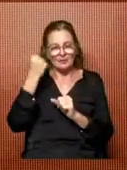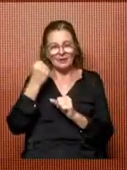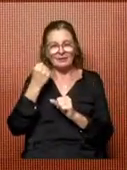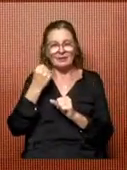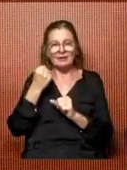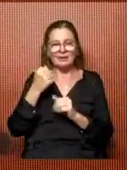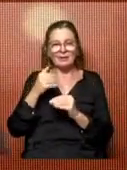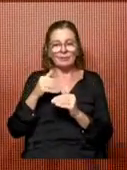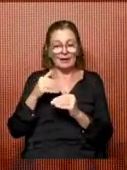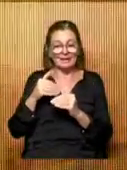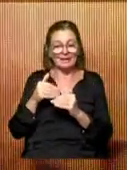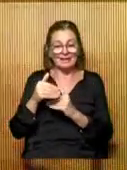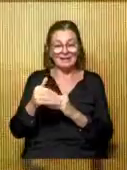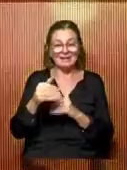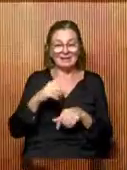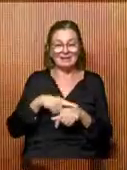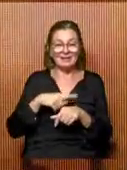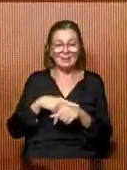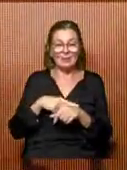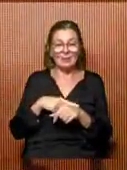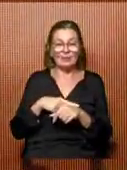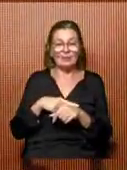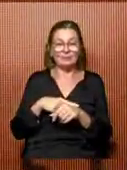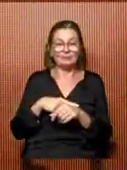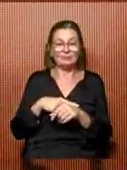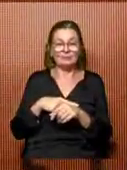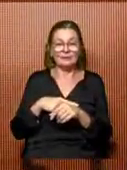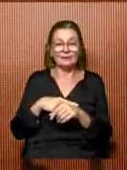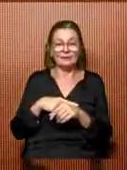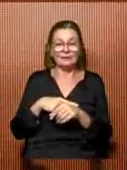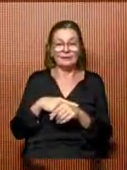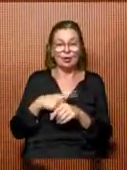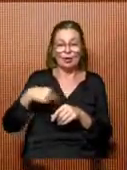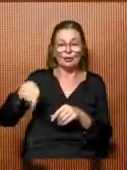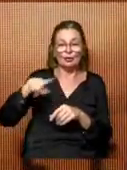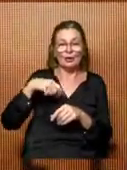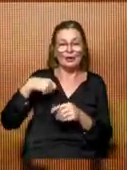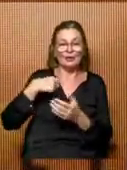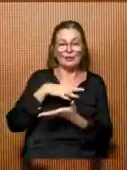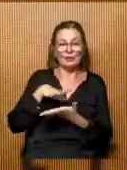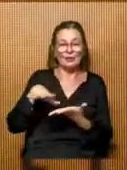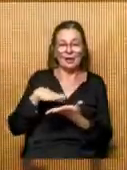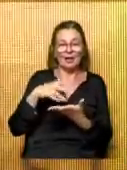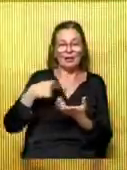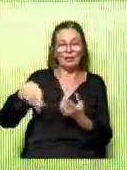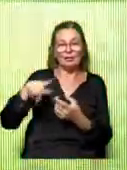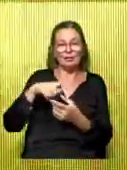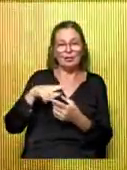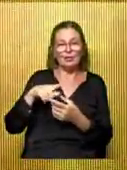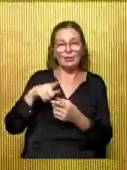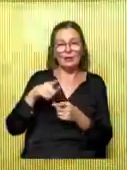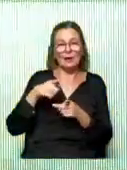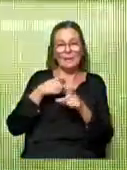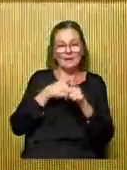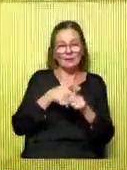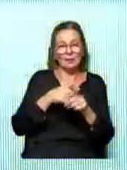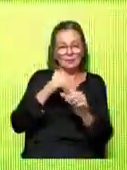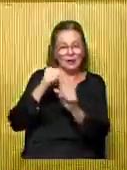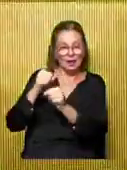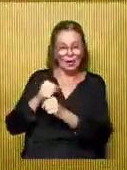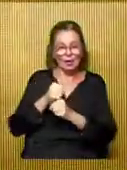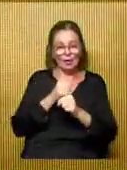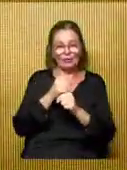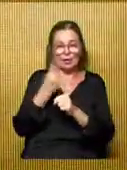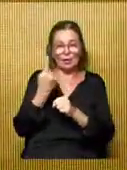que a lo largo de todo este periodo ha sido una tensión muy grande con lo que es la sociedad civil organizada, todo lo que fue la persecución a ollas populares es uno de